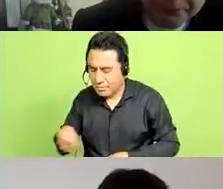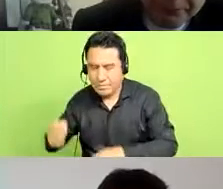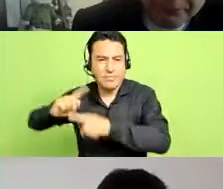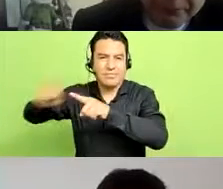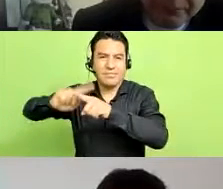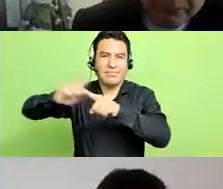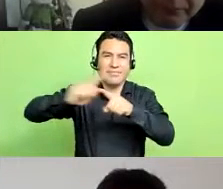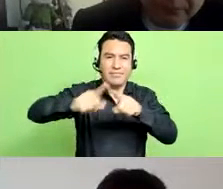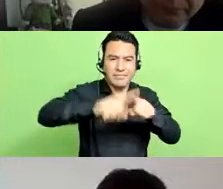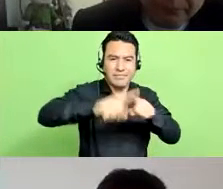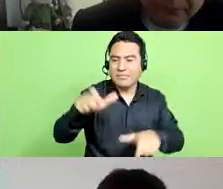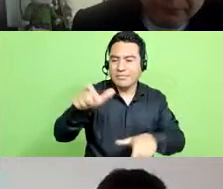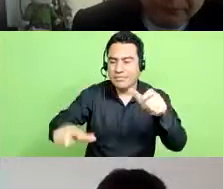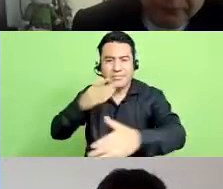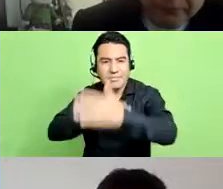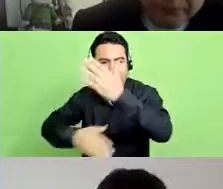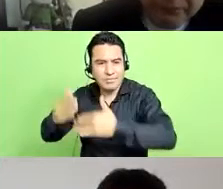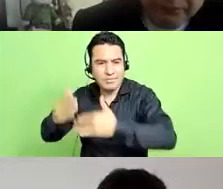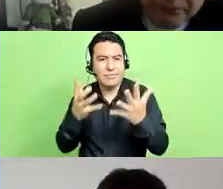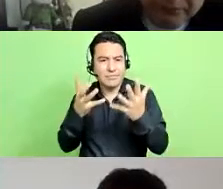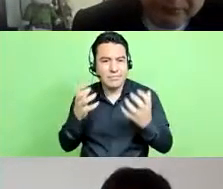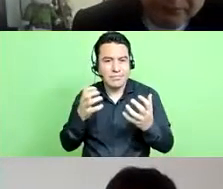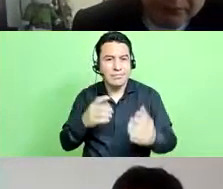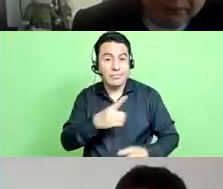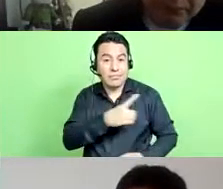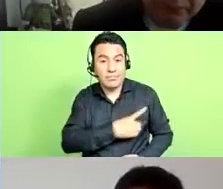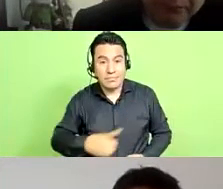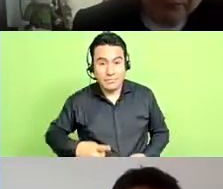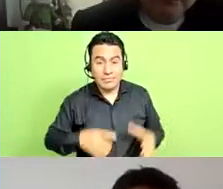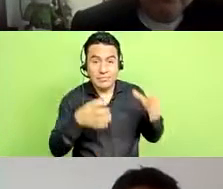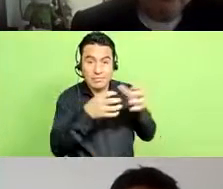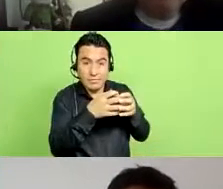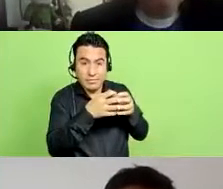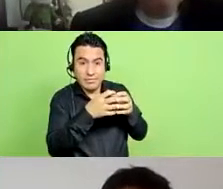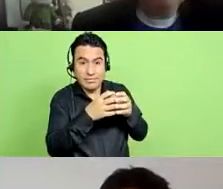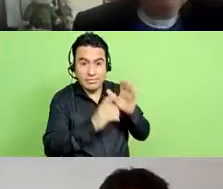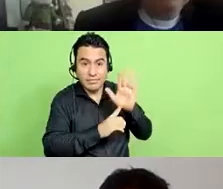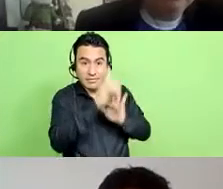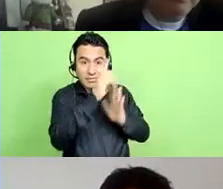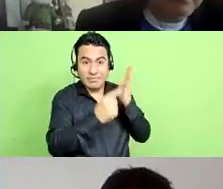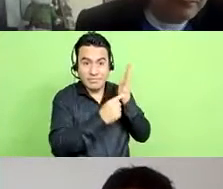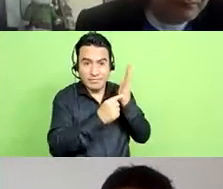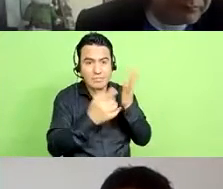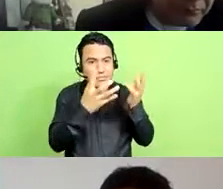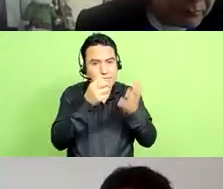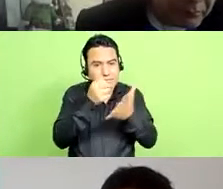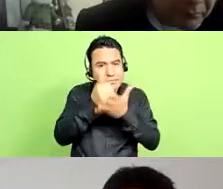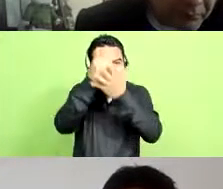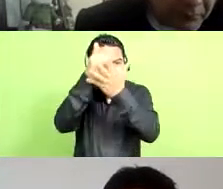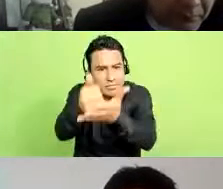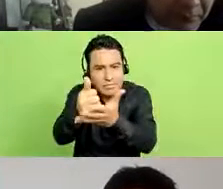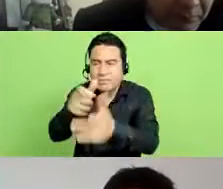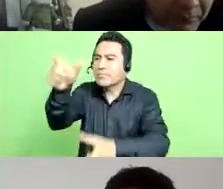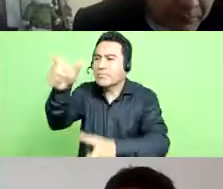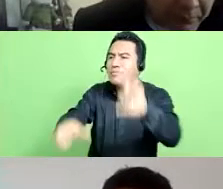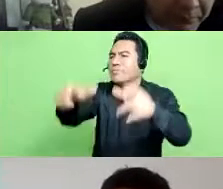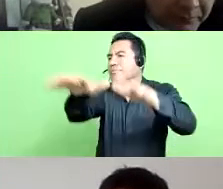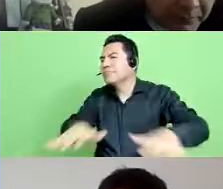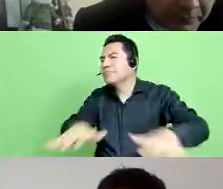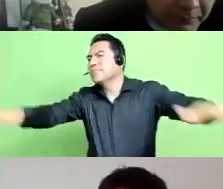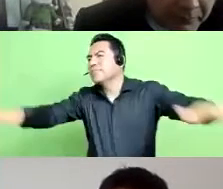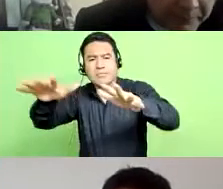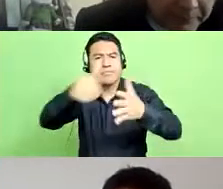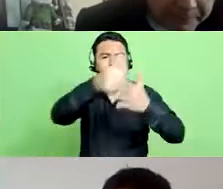desde nuestra dirección general estamos comprometidos en trabajar siempre con el pueblo y para el